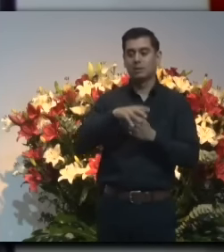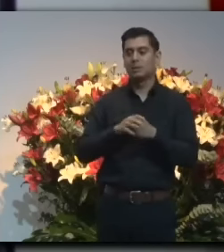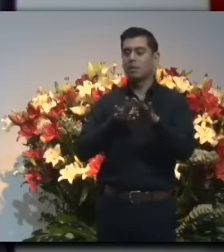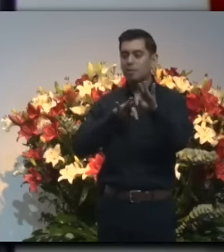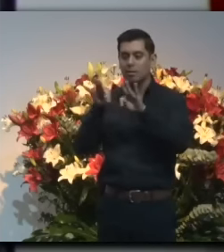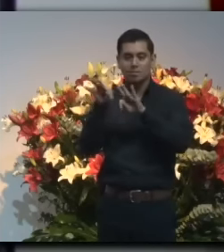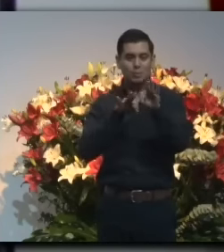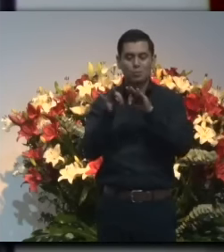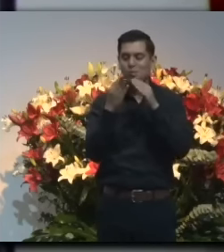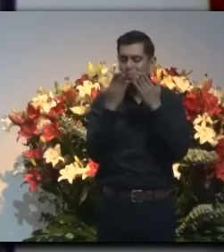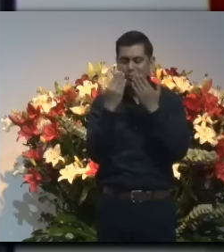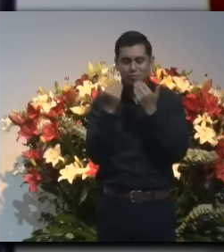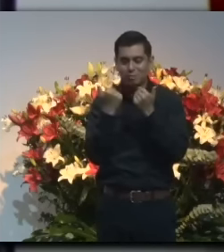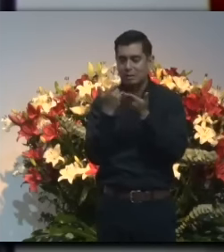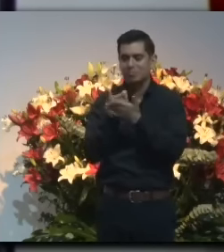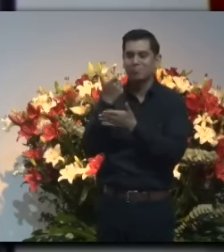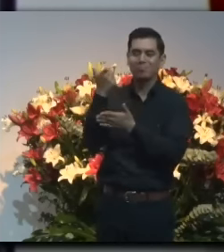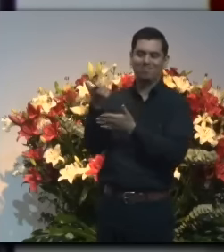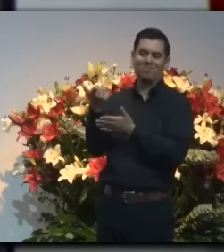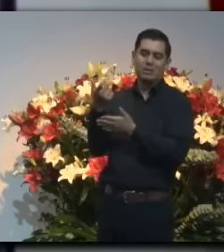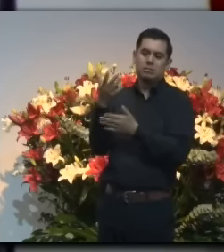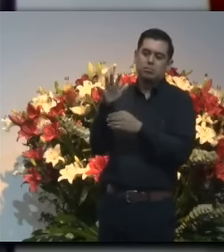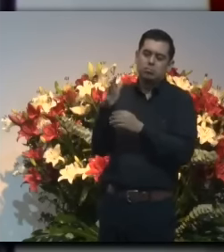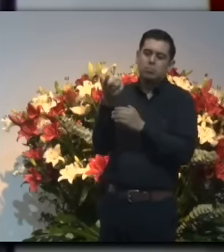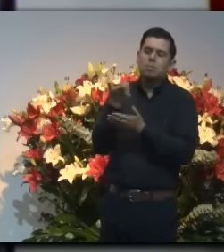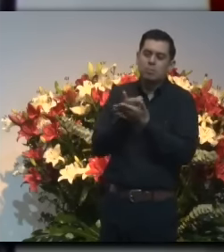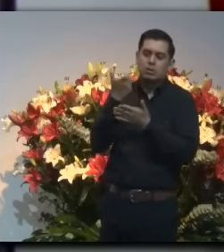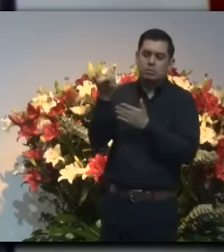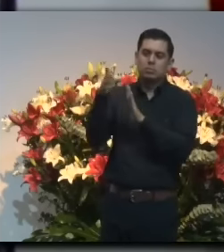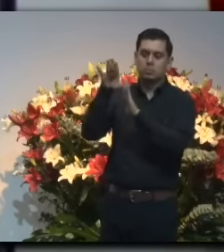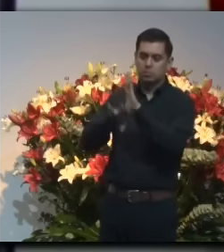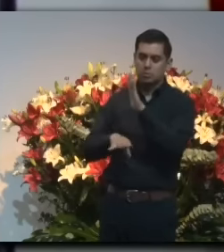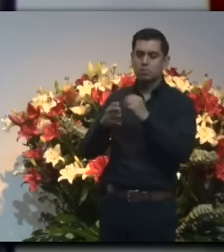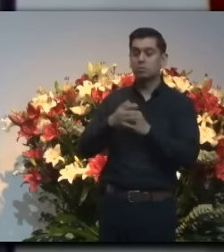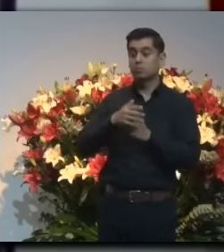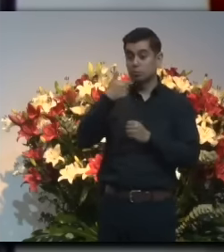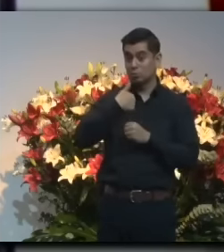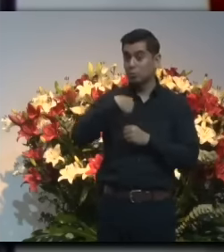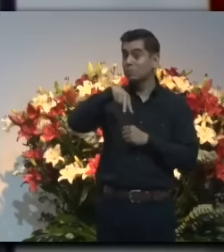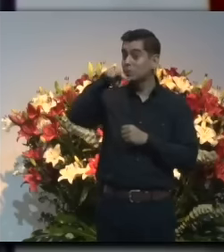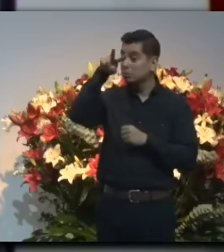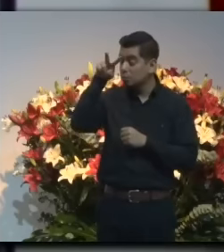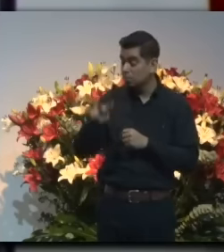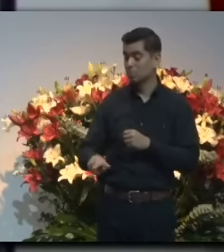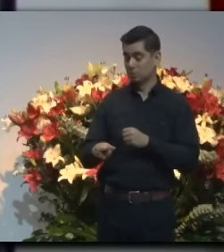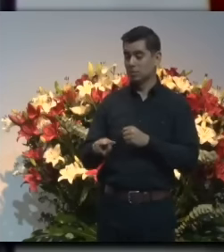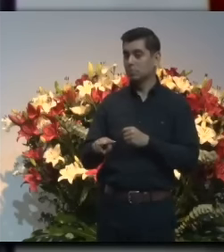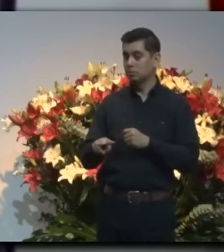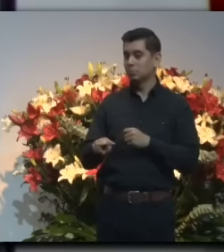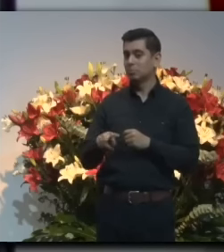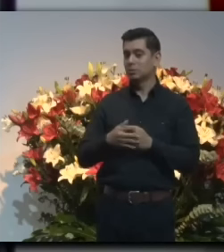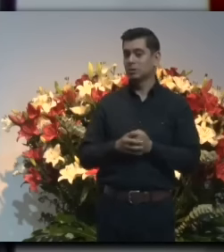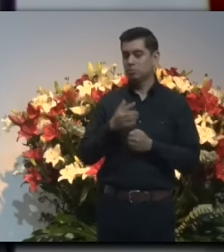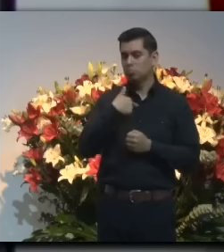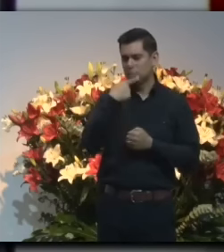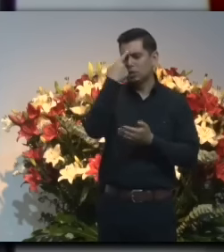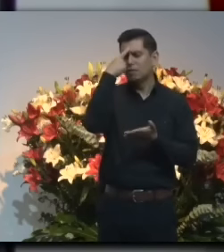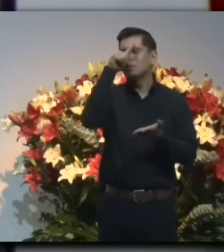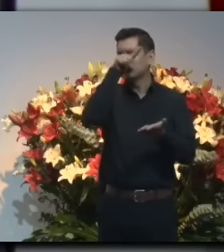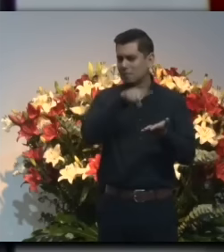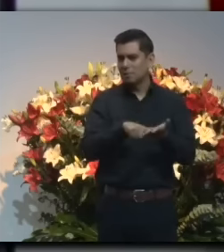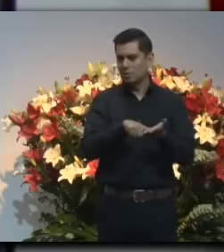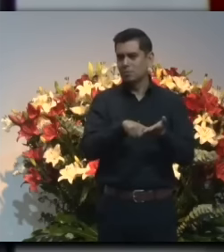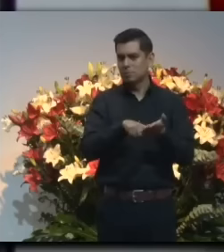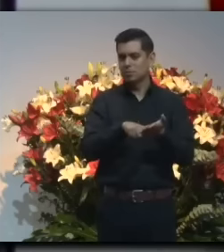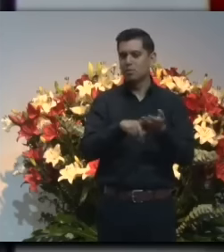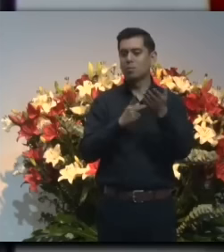pagados, por lo tanto mi eslogan de clase media es real. Yo sí creo que este programa alimentario